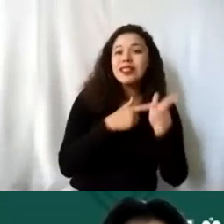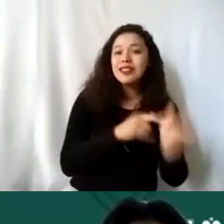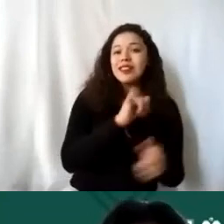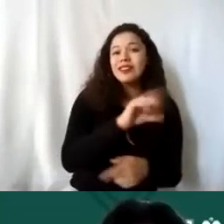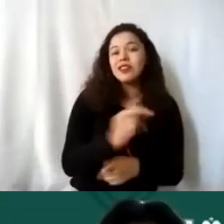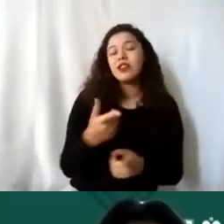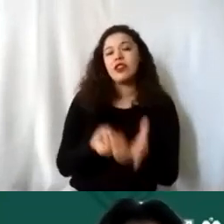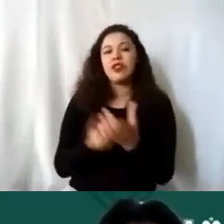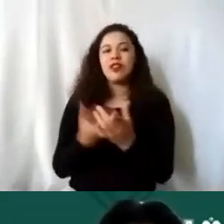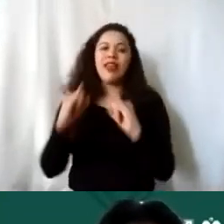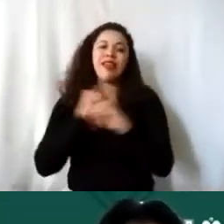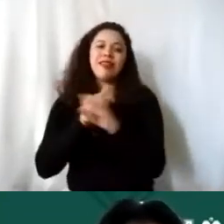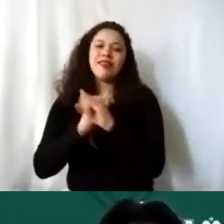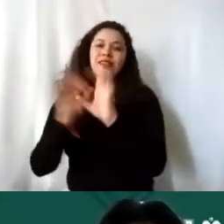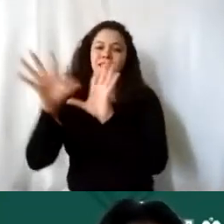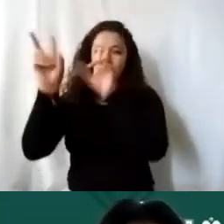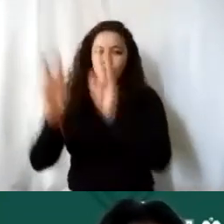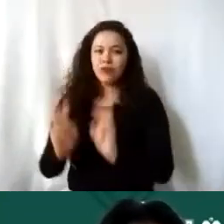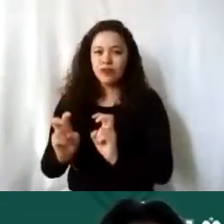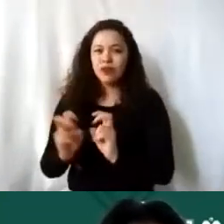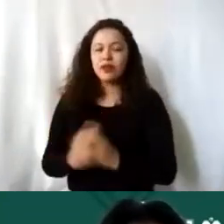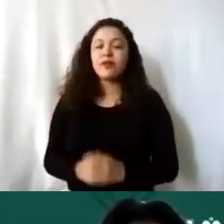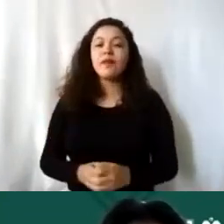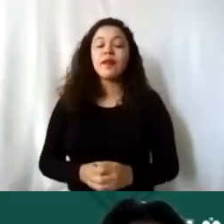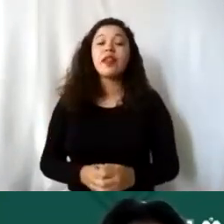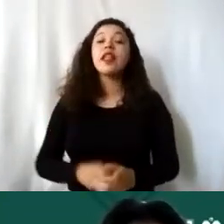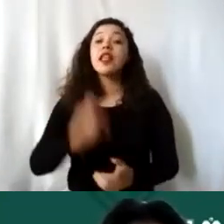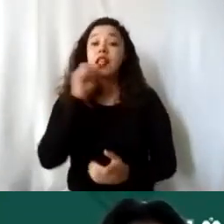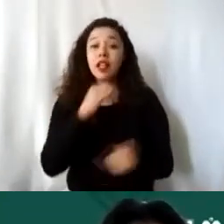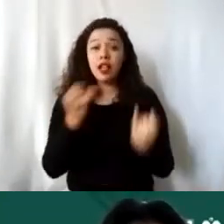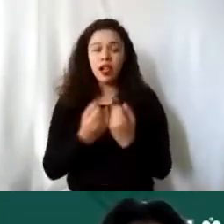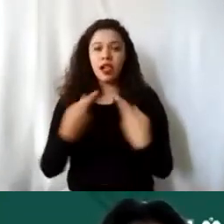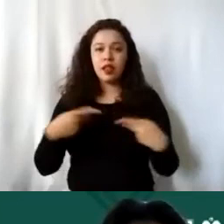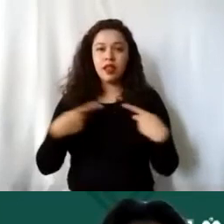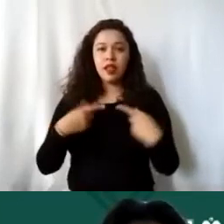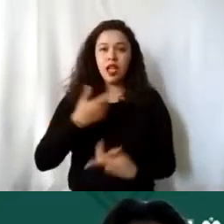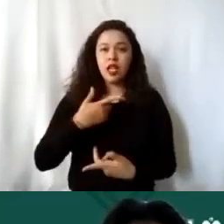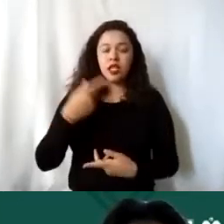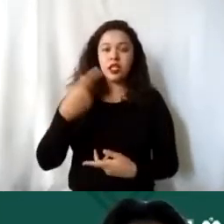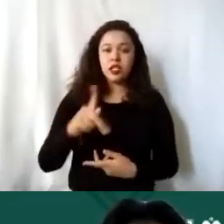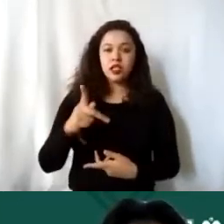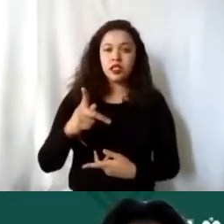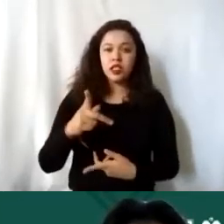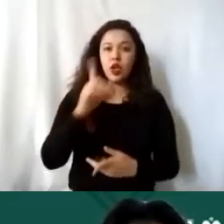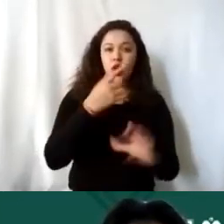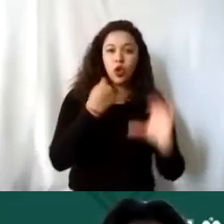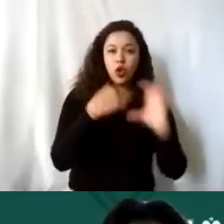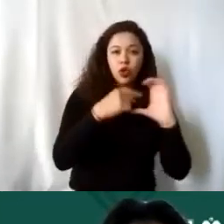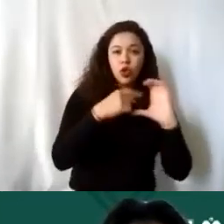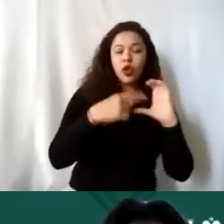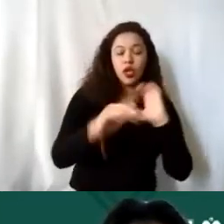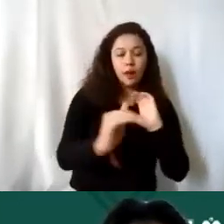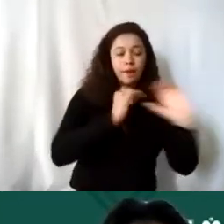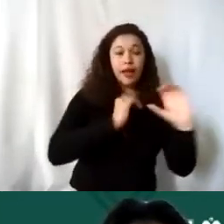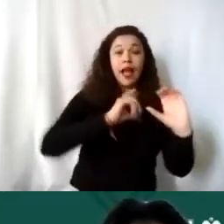internet. claro que sí. Entonces, igual, si gustan compartírmelos a mí y yo se los reenvío a los